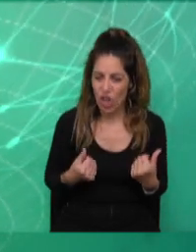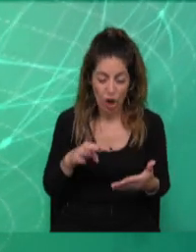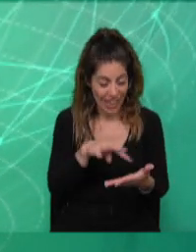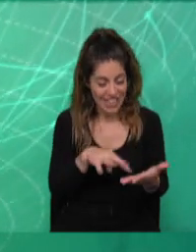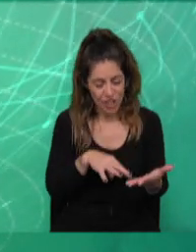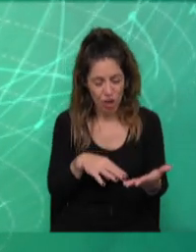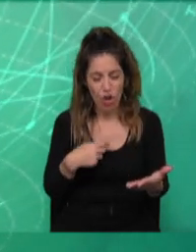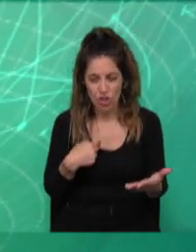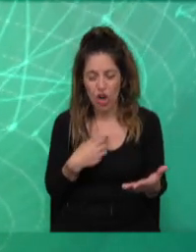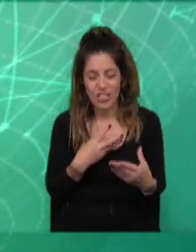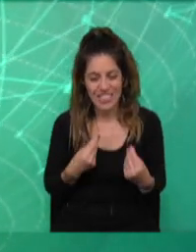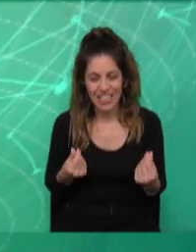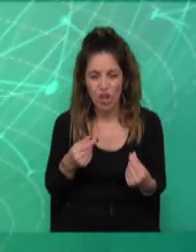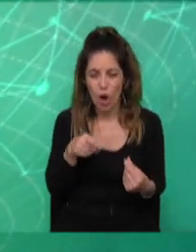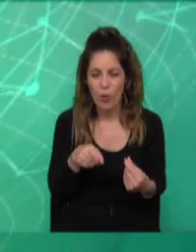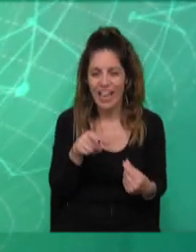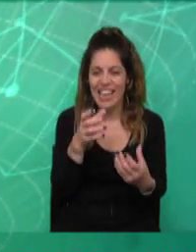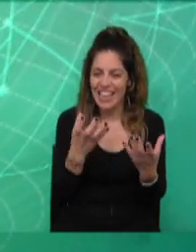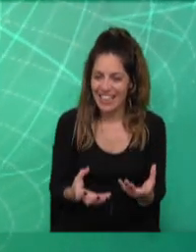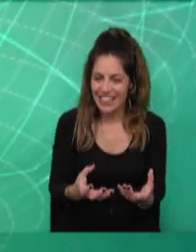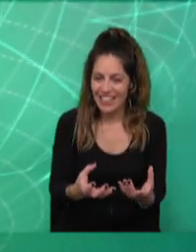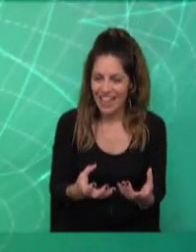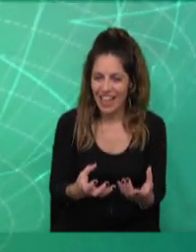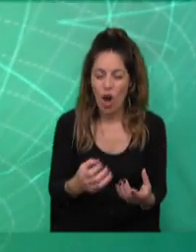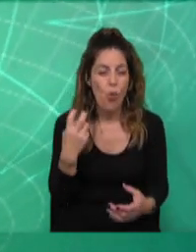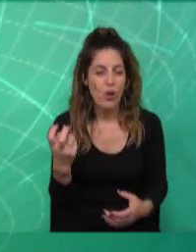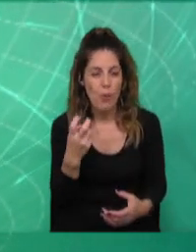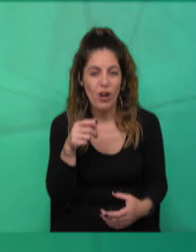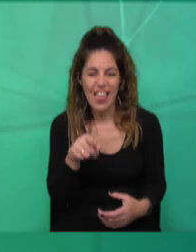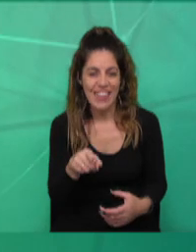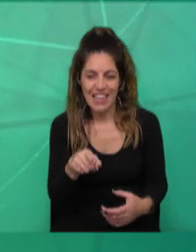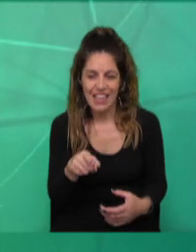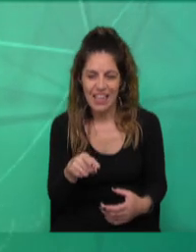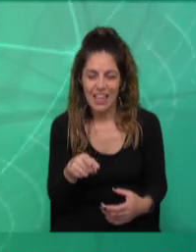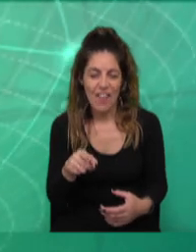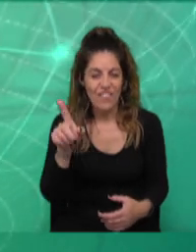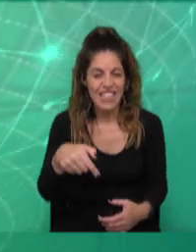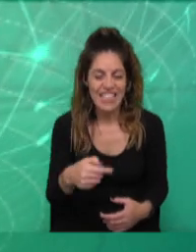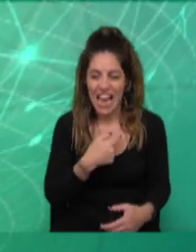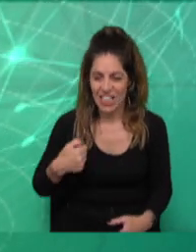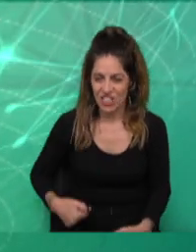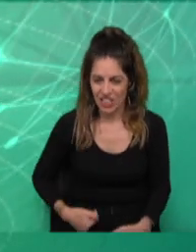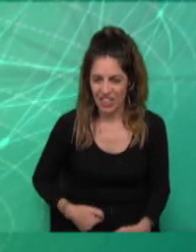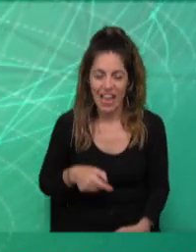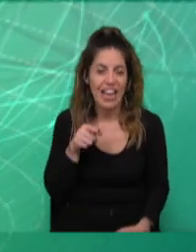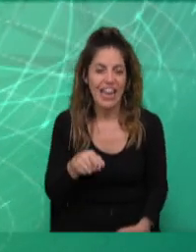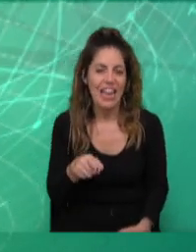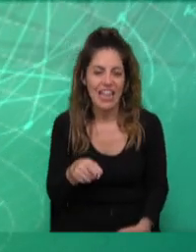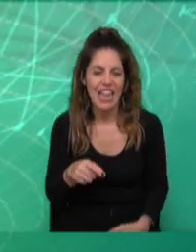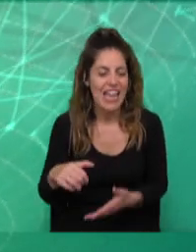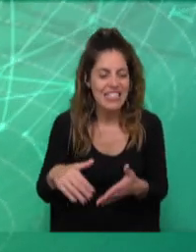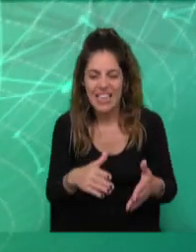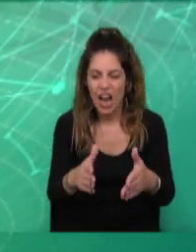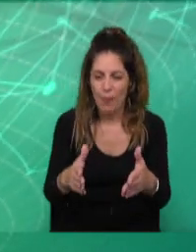leyéndolo como que galianos quería fue como una búsqueda personal venir a China él estaba como en ese en ese camino